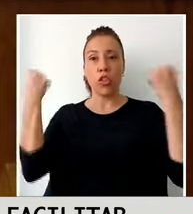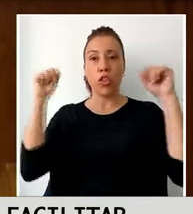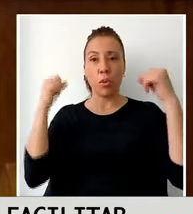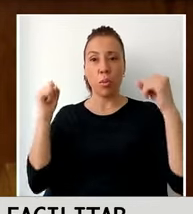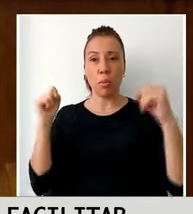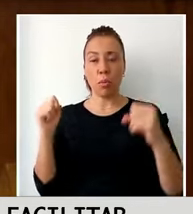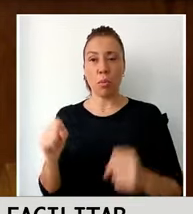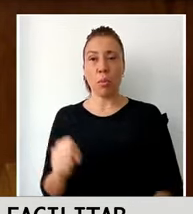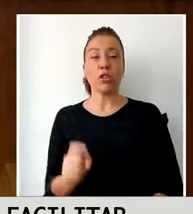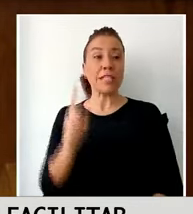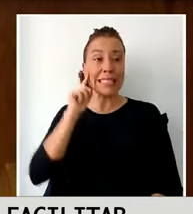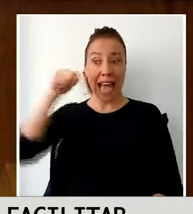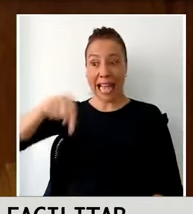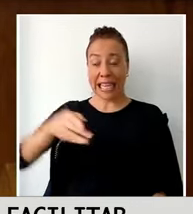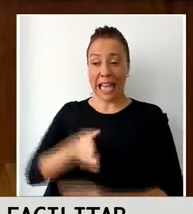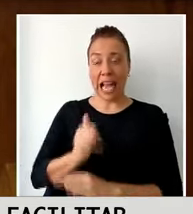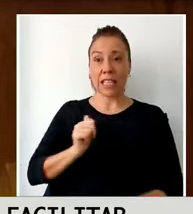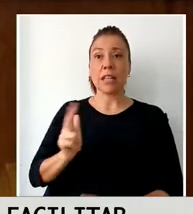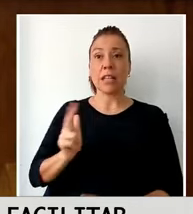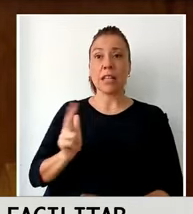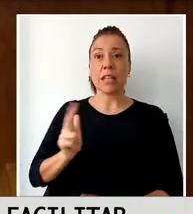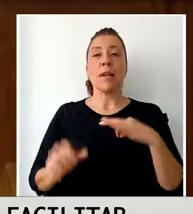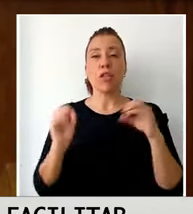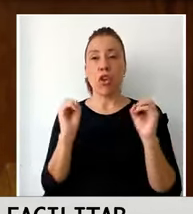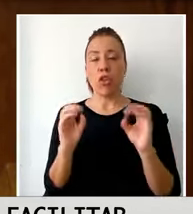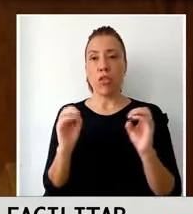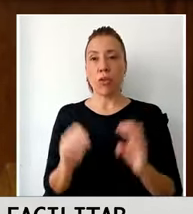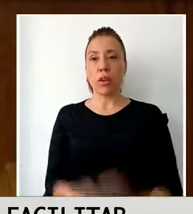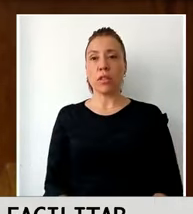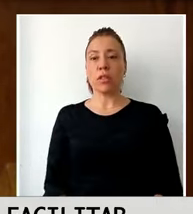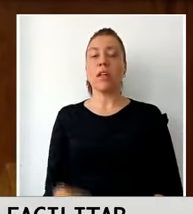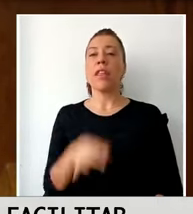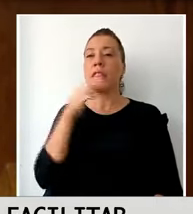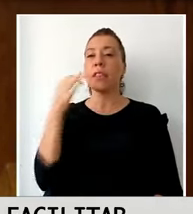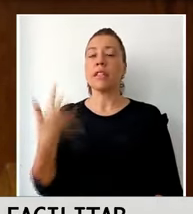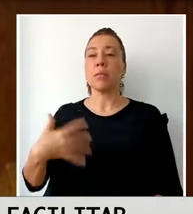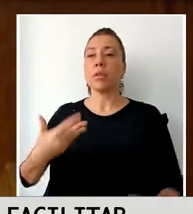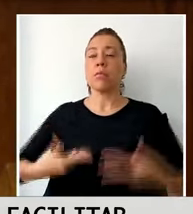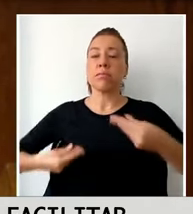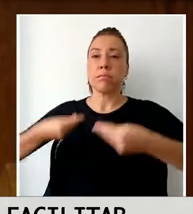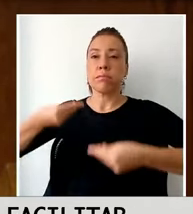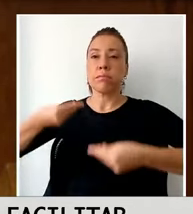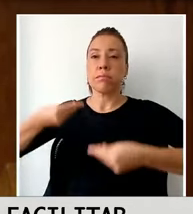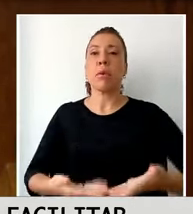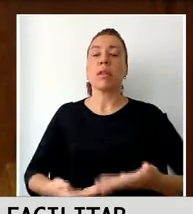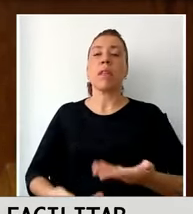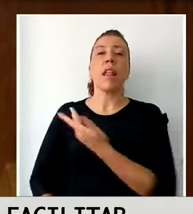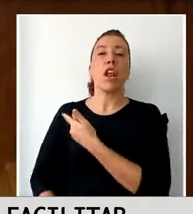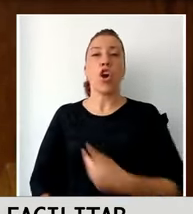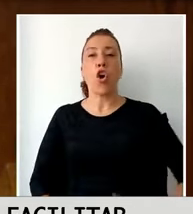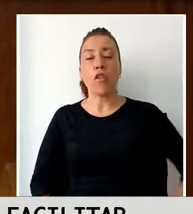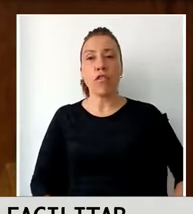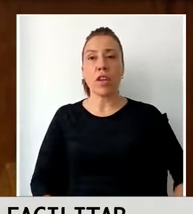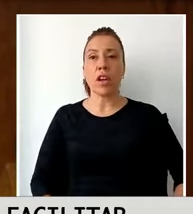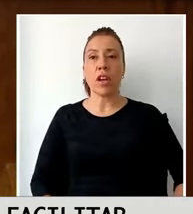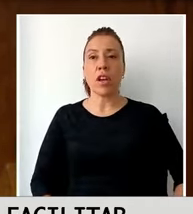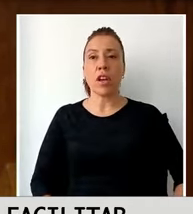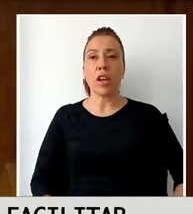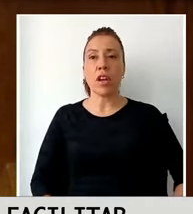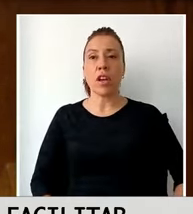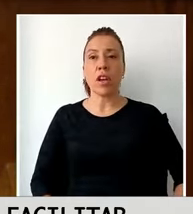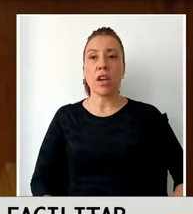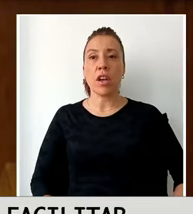aquí presente al Señor ministro de Educación destacando la colaboración del Ejecutivo en lo que respecta a la presentación de